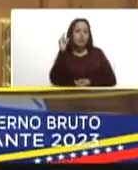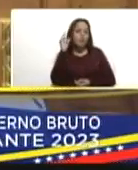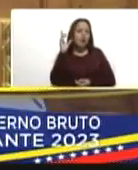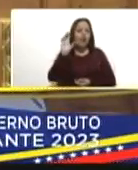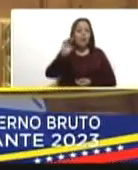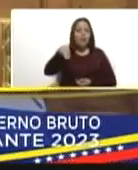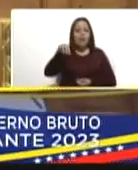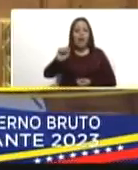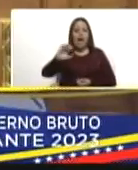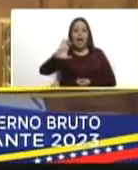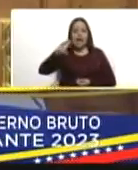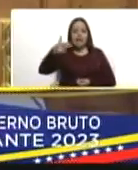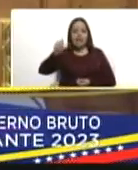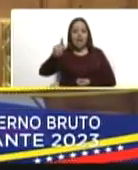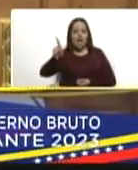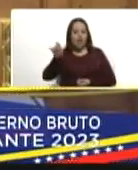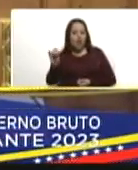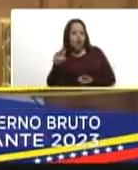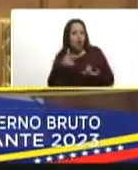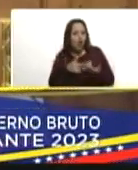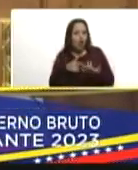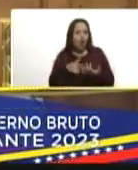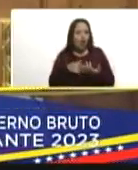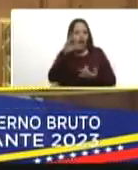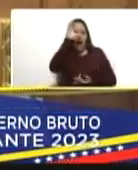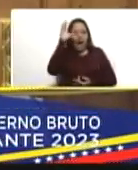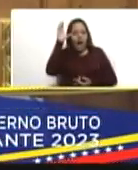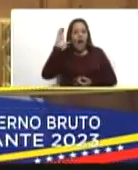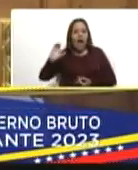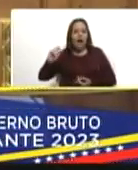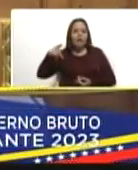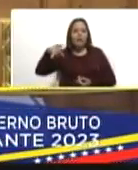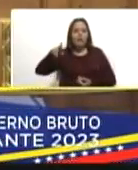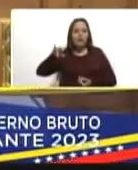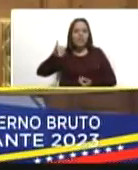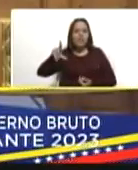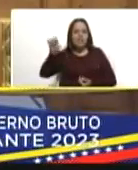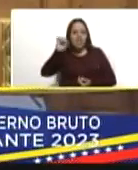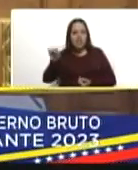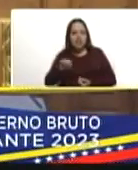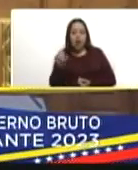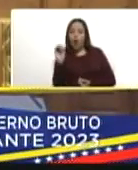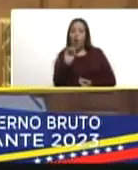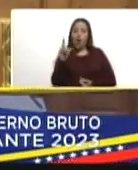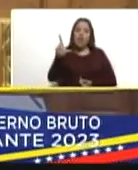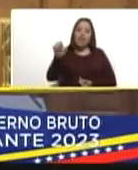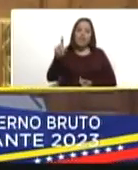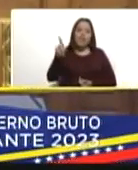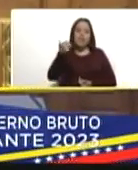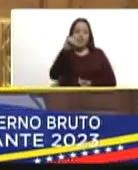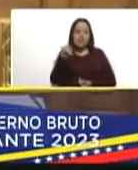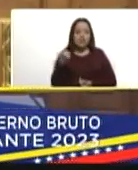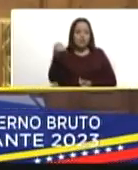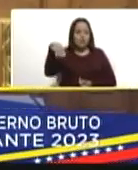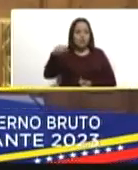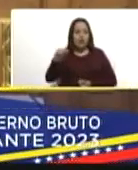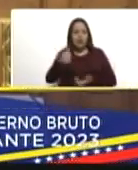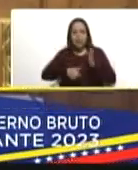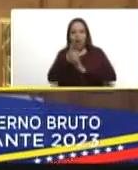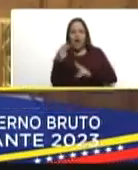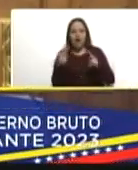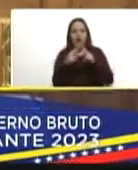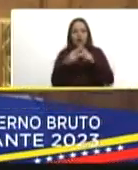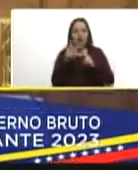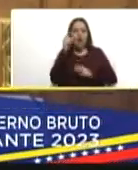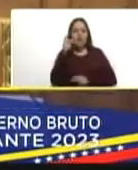el Ledesma que es mejor conocido como El vampiro de Madrid Antonio Ledesma que sale en las